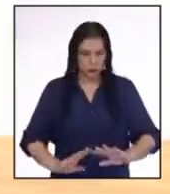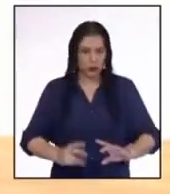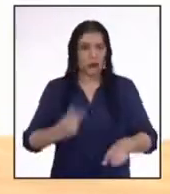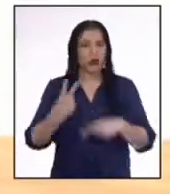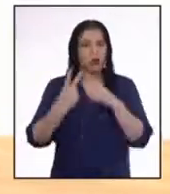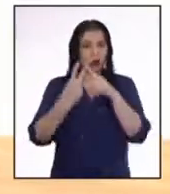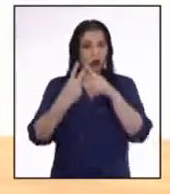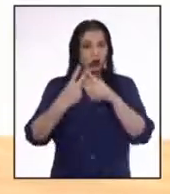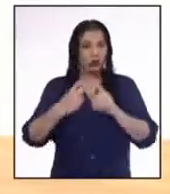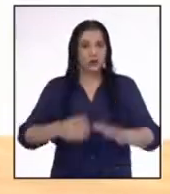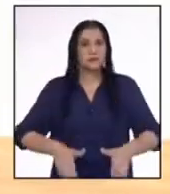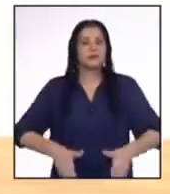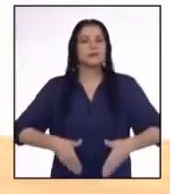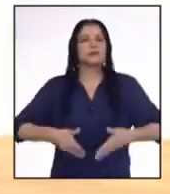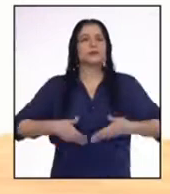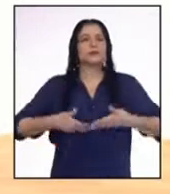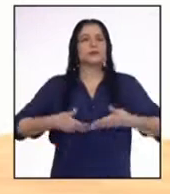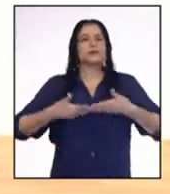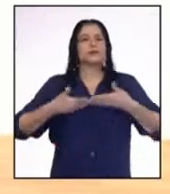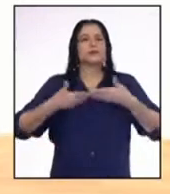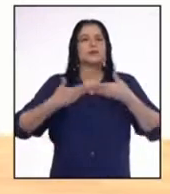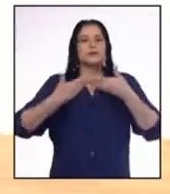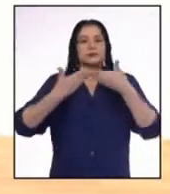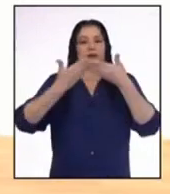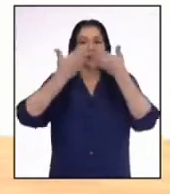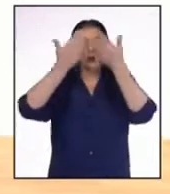2.